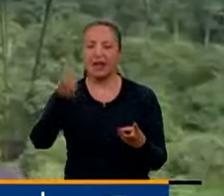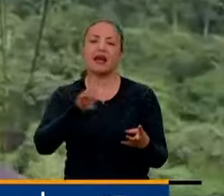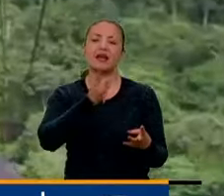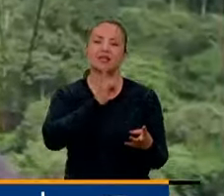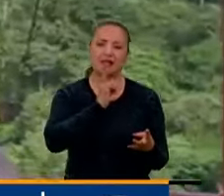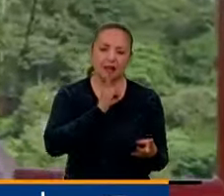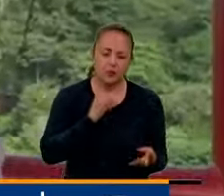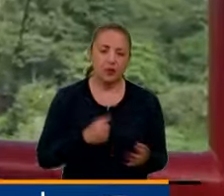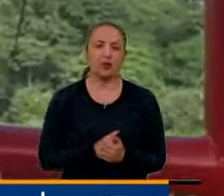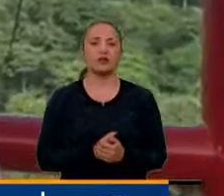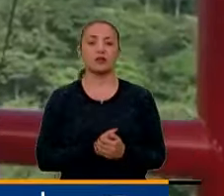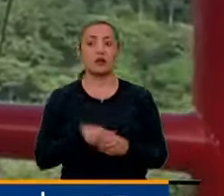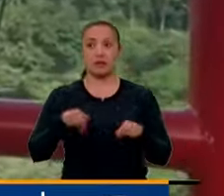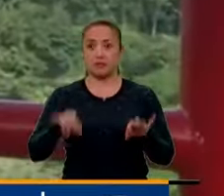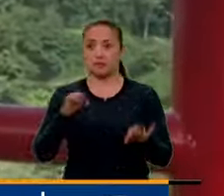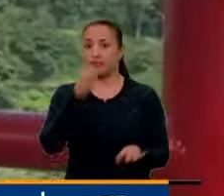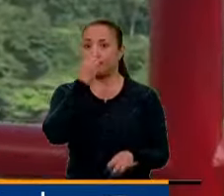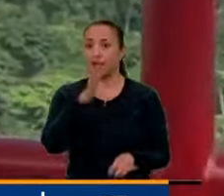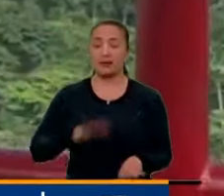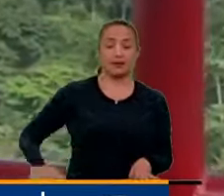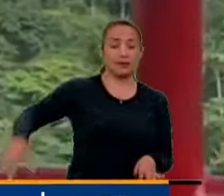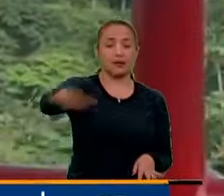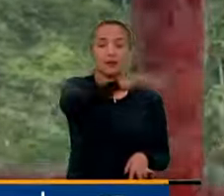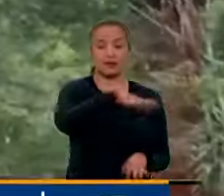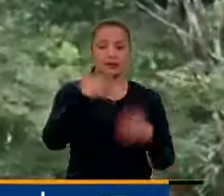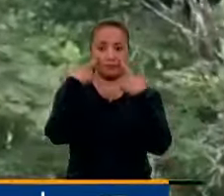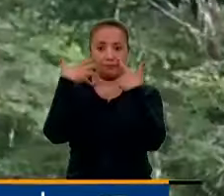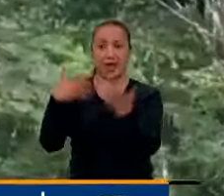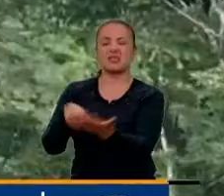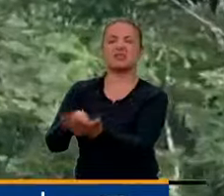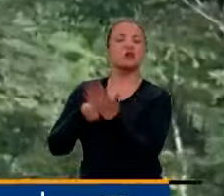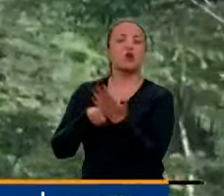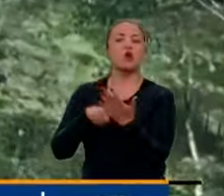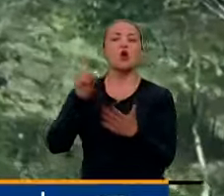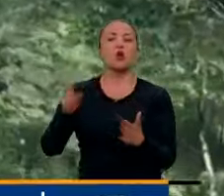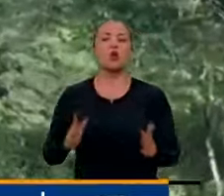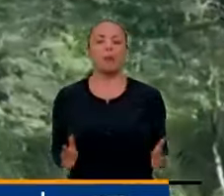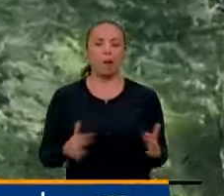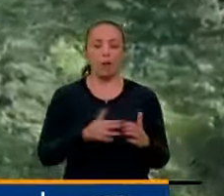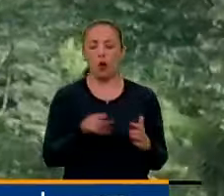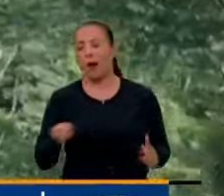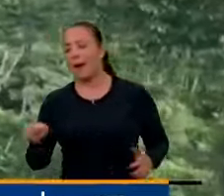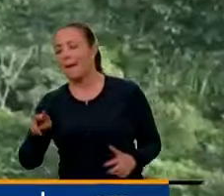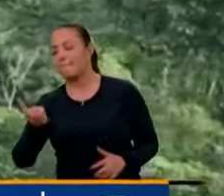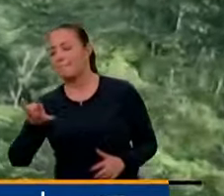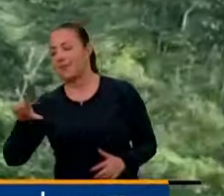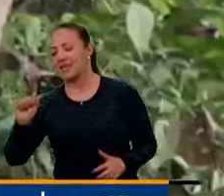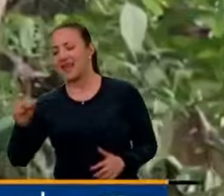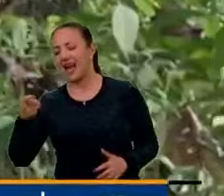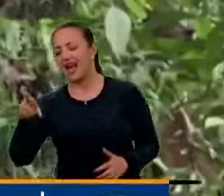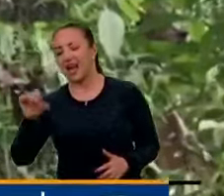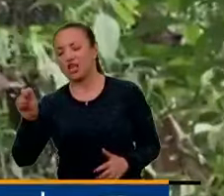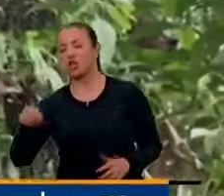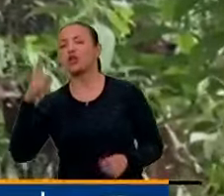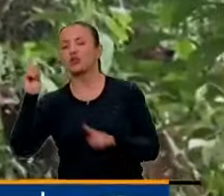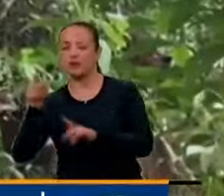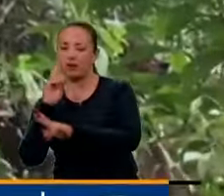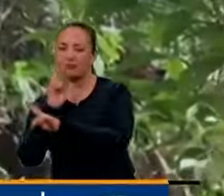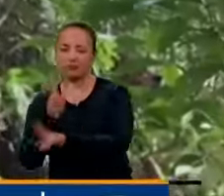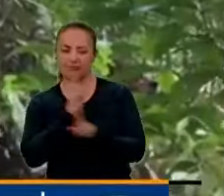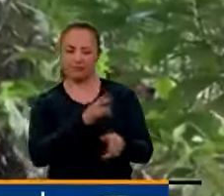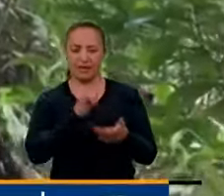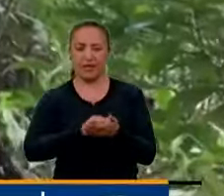Unidos. Y es que la belleza de este departamento es tan notable que Mocoa y Villagarzón también fueron destacados por sus paisajes y